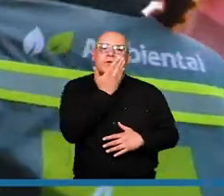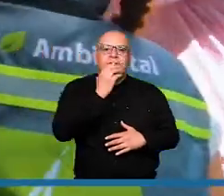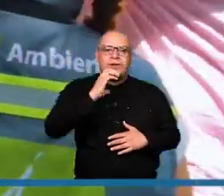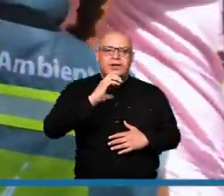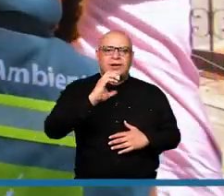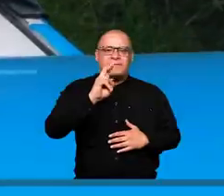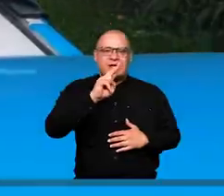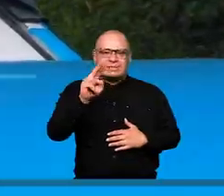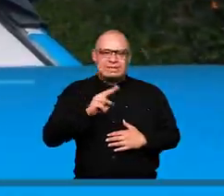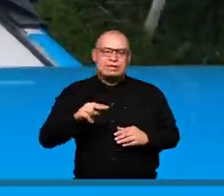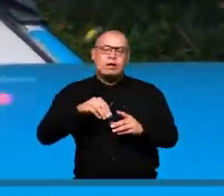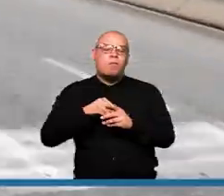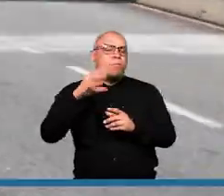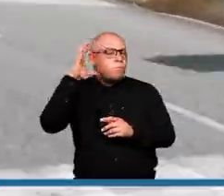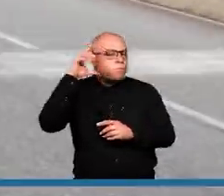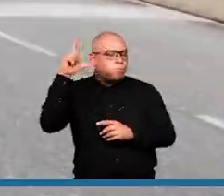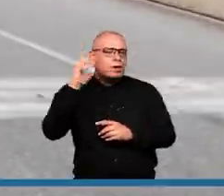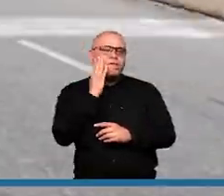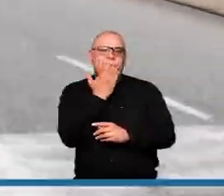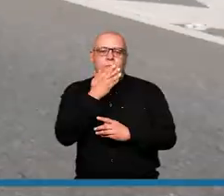metropolitana.